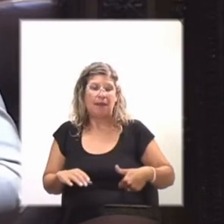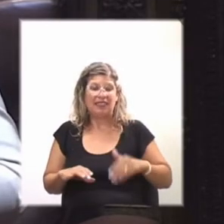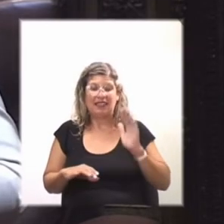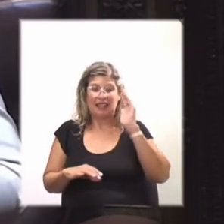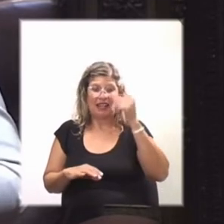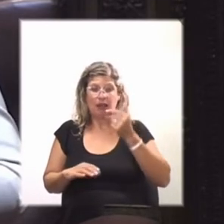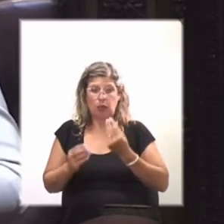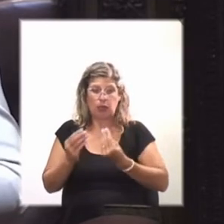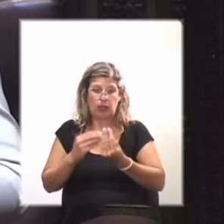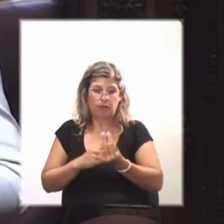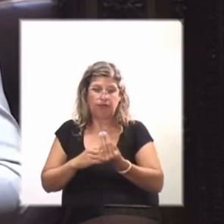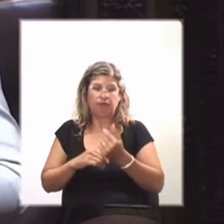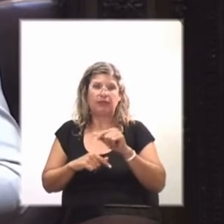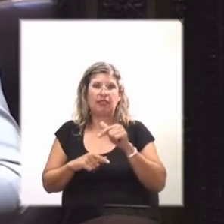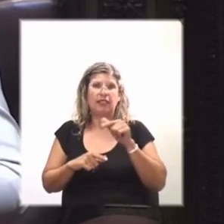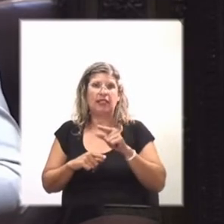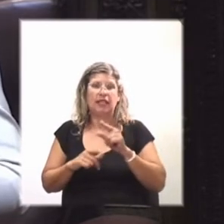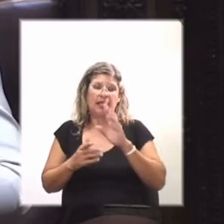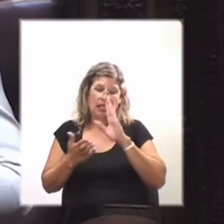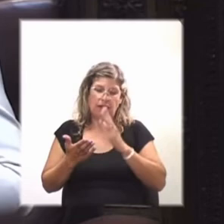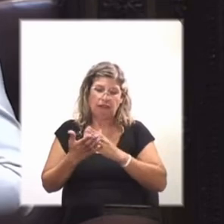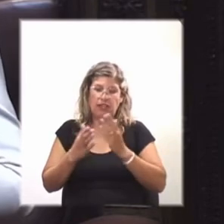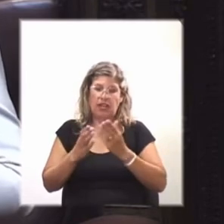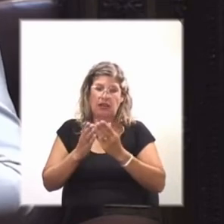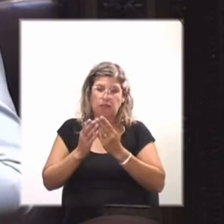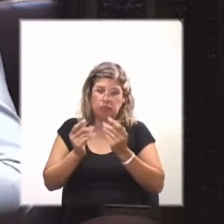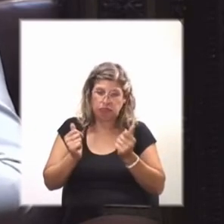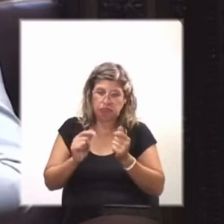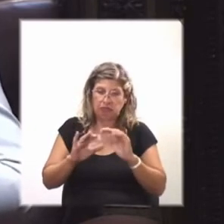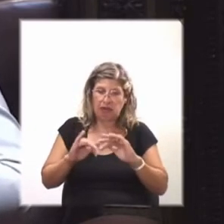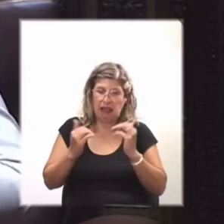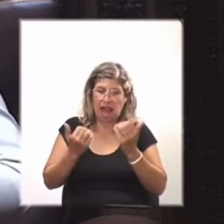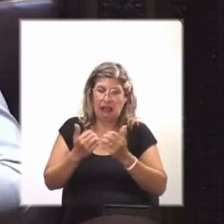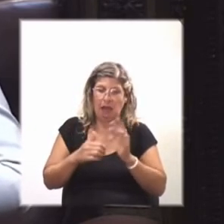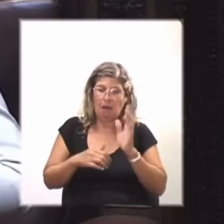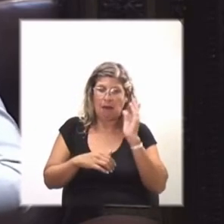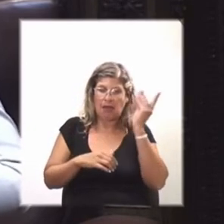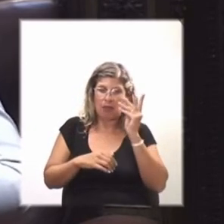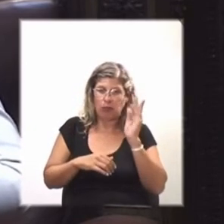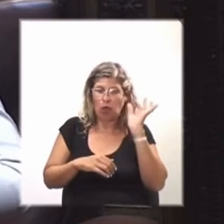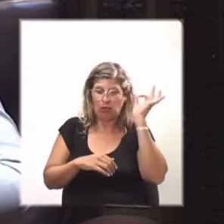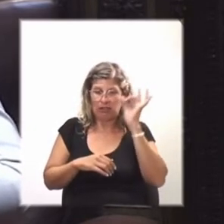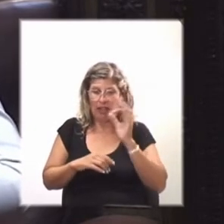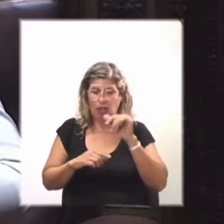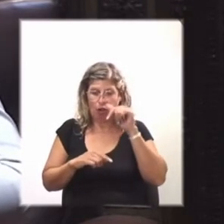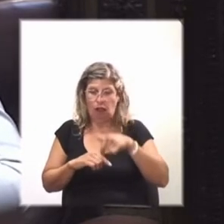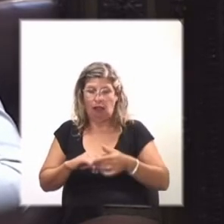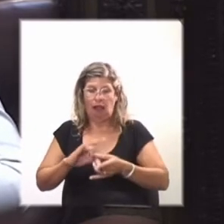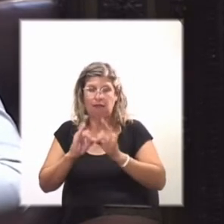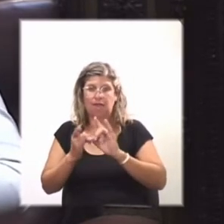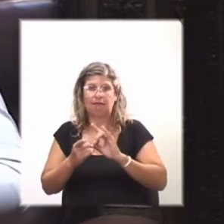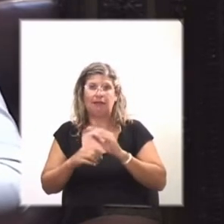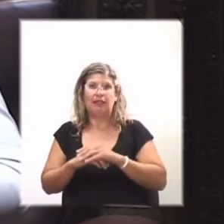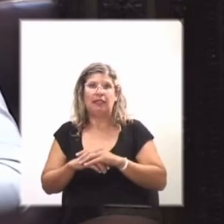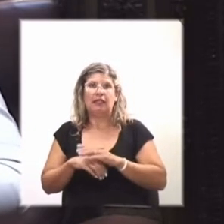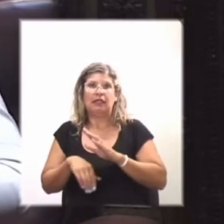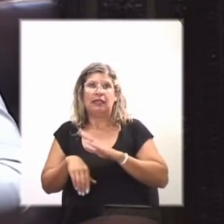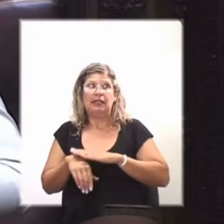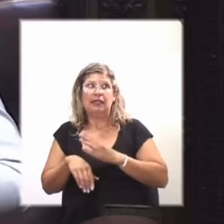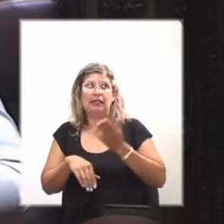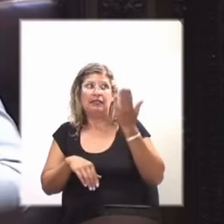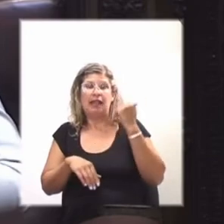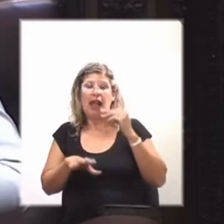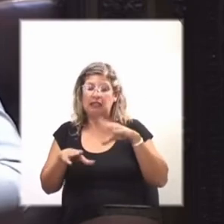República, que terminó disolviendo las cámaras de esta casa en estos tiempos en que hacerse cargo es